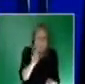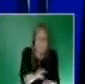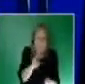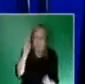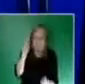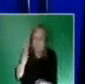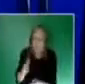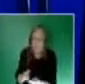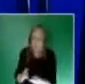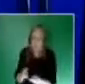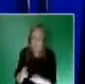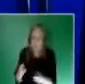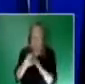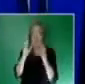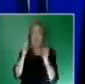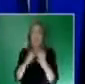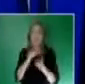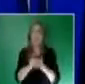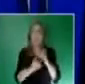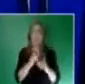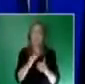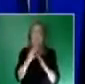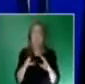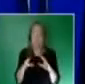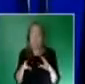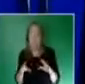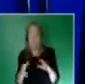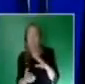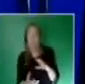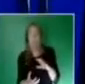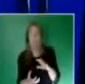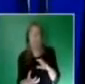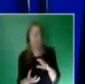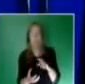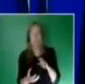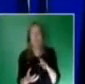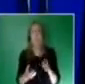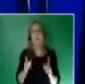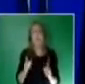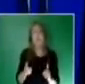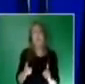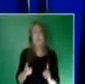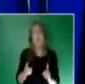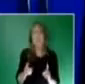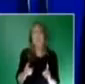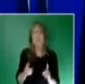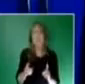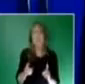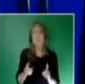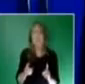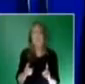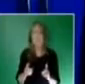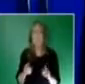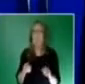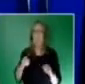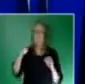pero ese hiper consumo a su vez es el que está agrediendo al planeta